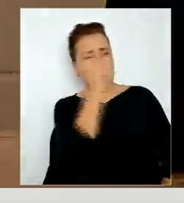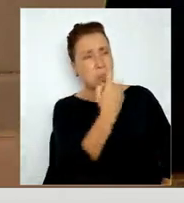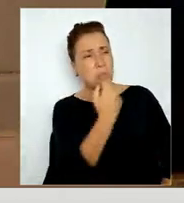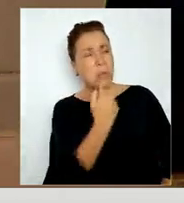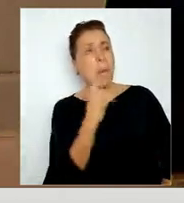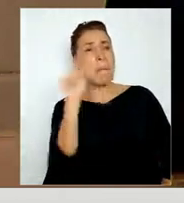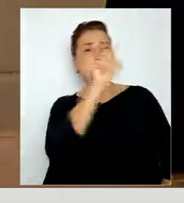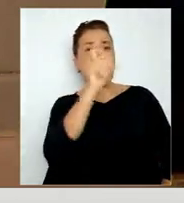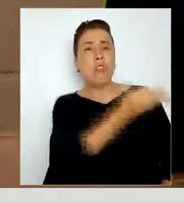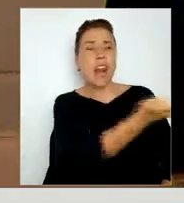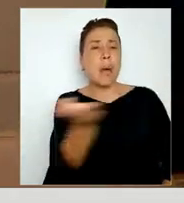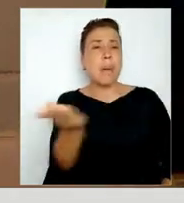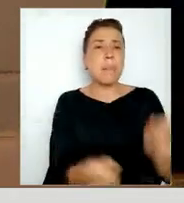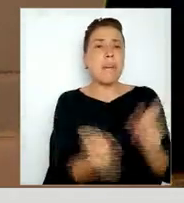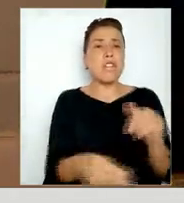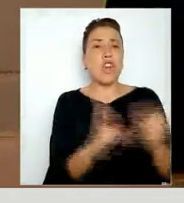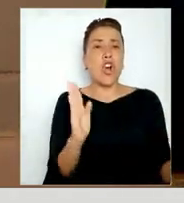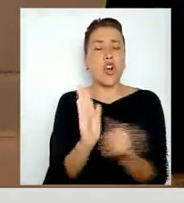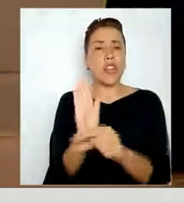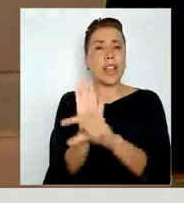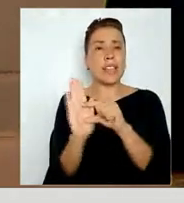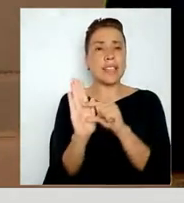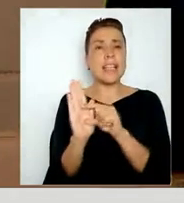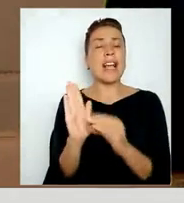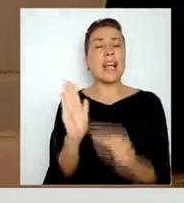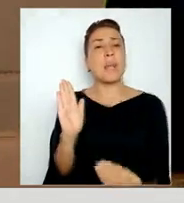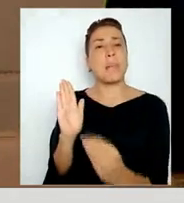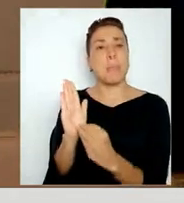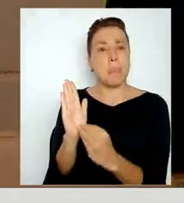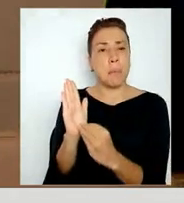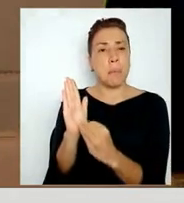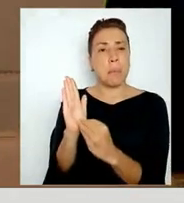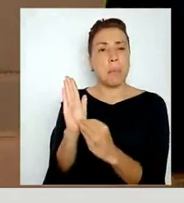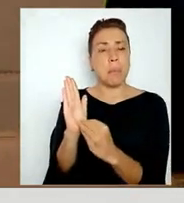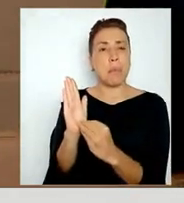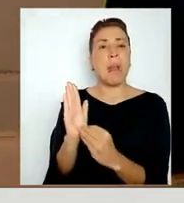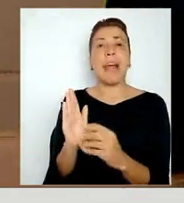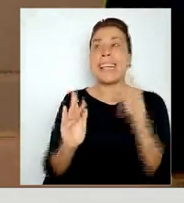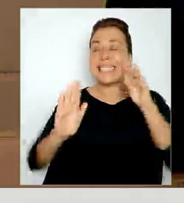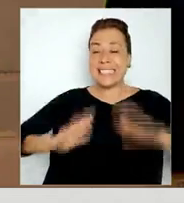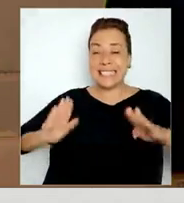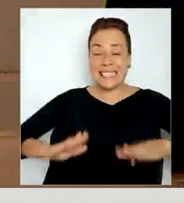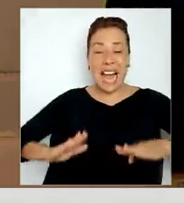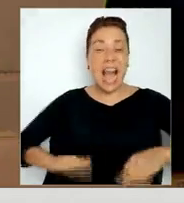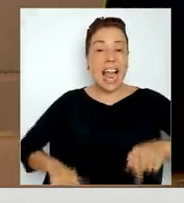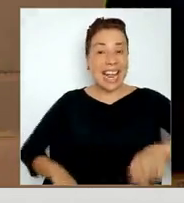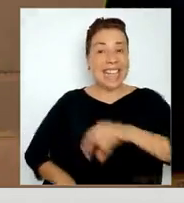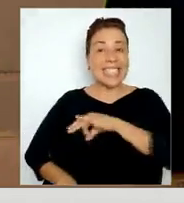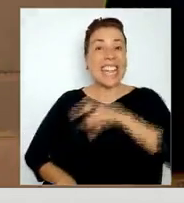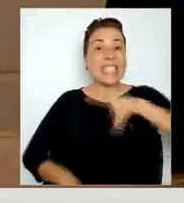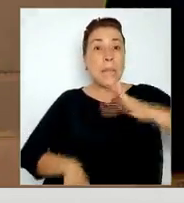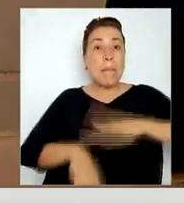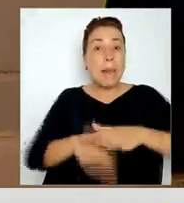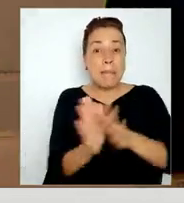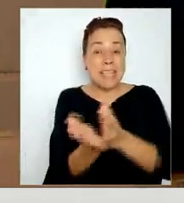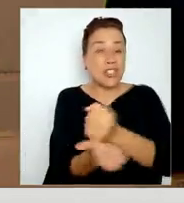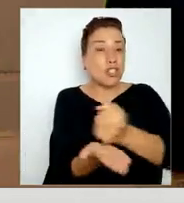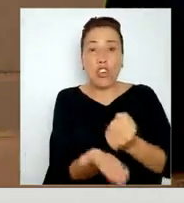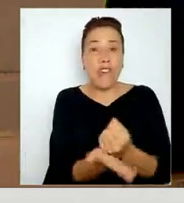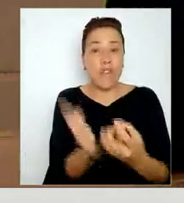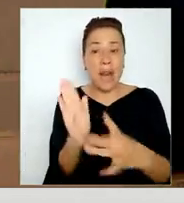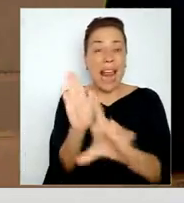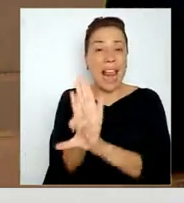de una indicación que establecía que el hecho de estar ilegalmente en Chile puede Conducir